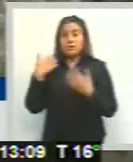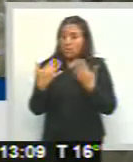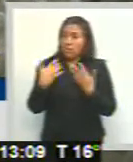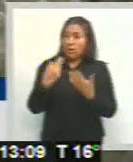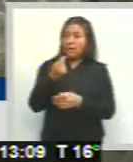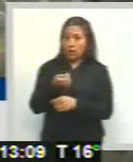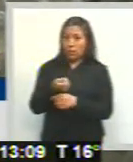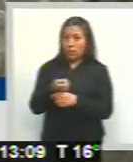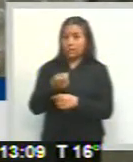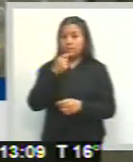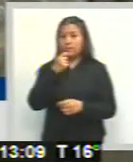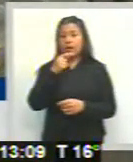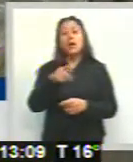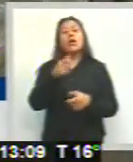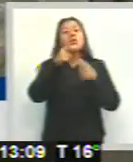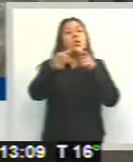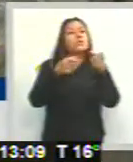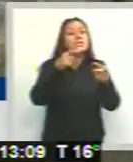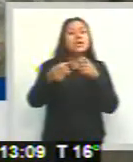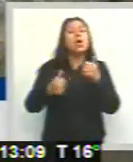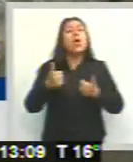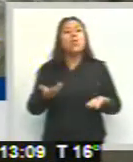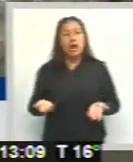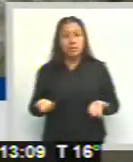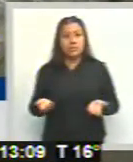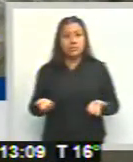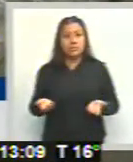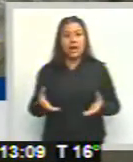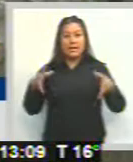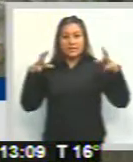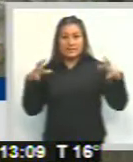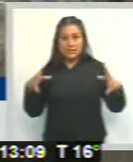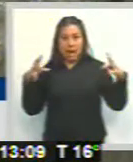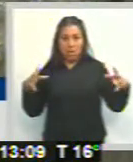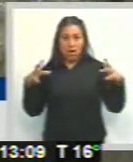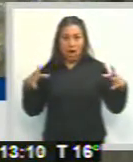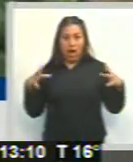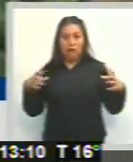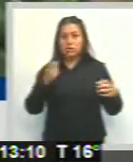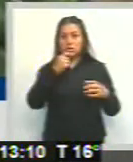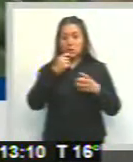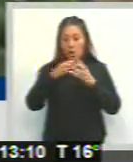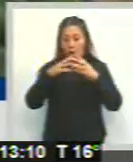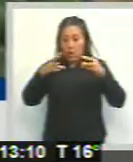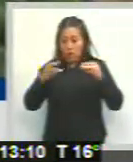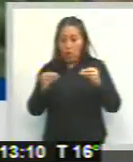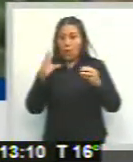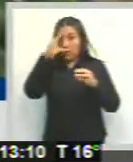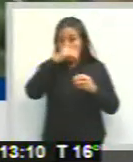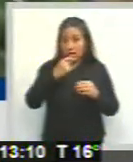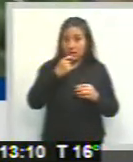¿Qué recomiendan y que esté a buen precio? Y tienen que comer en esta época mucho zapallo, berenjena, lo que es acelga, ¿Dónde está?